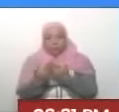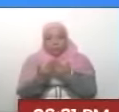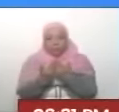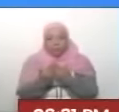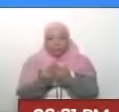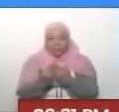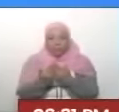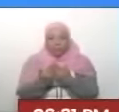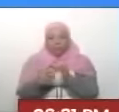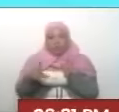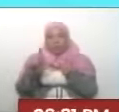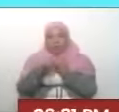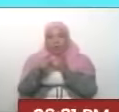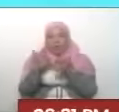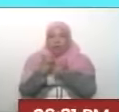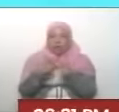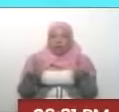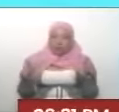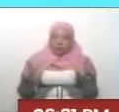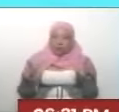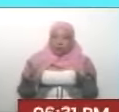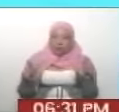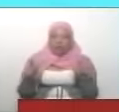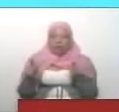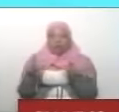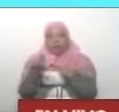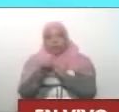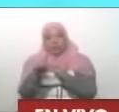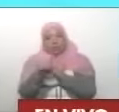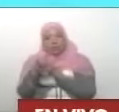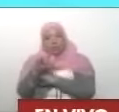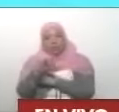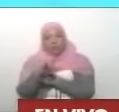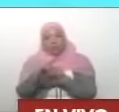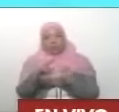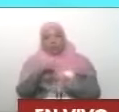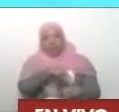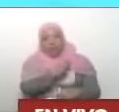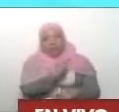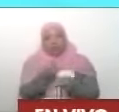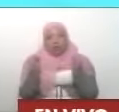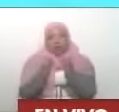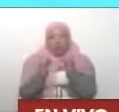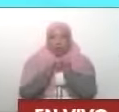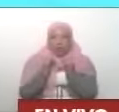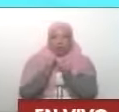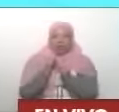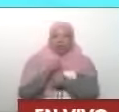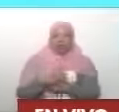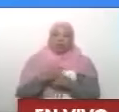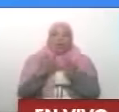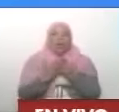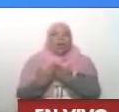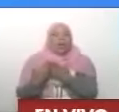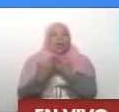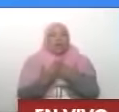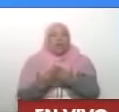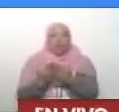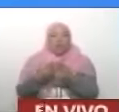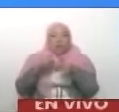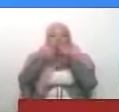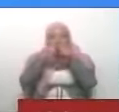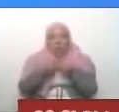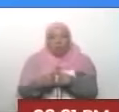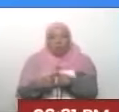el Liceo Libertador, mi bachillerato, y en la Universidad de los Andes, la carrera universitaria. ¿Qué estudiaste? Contaduría